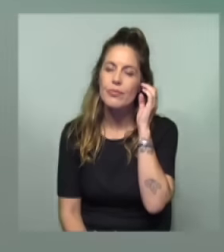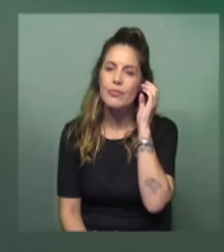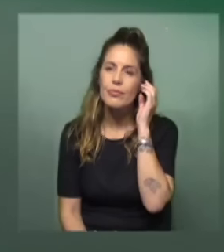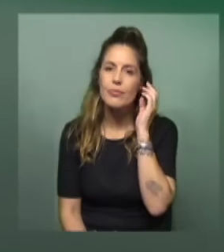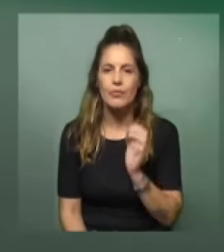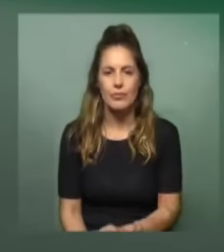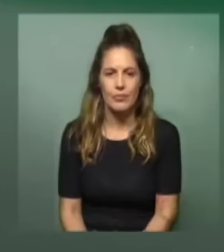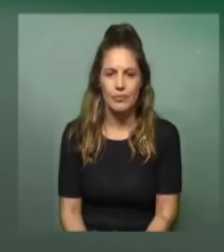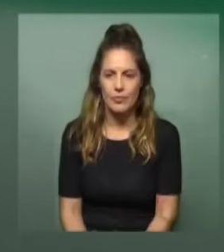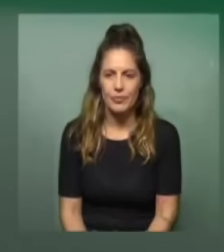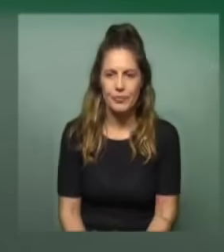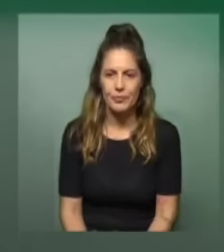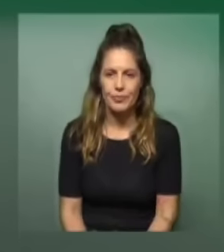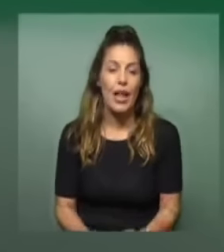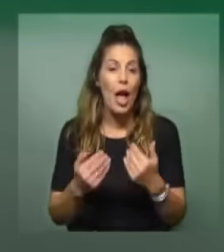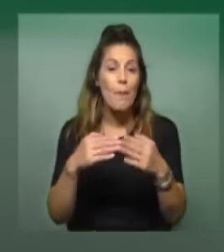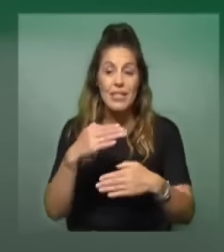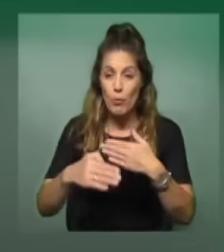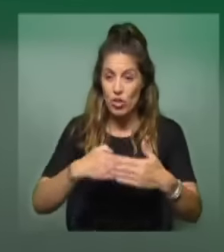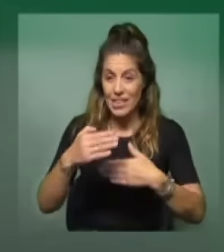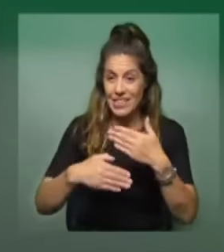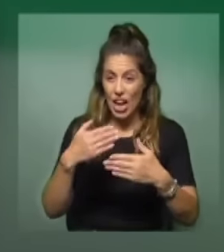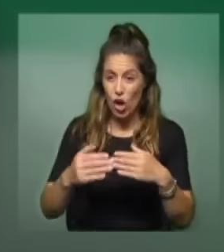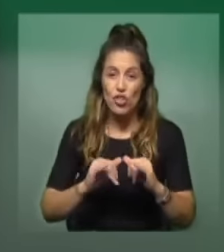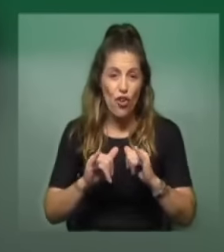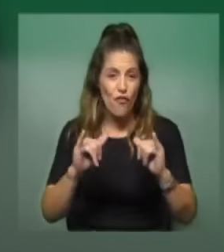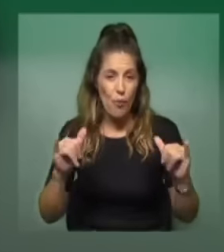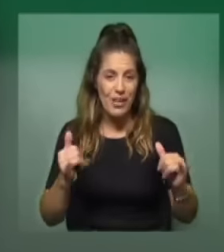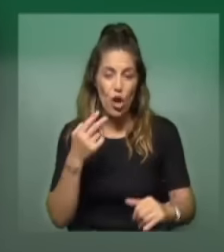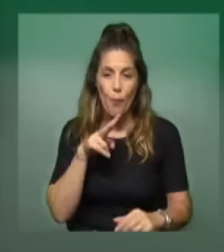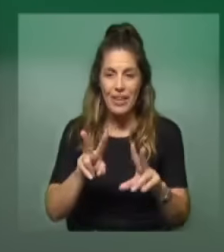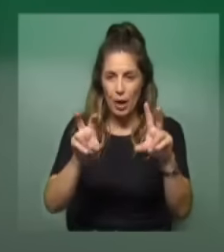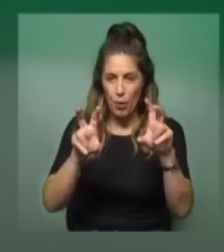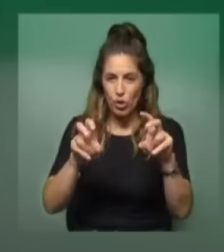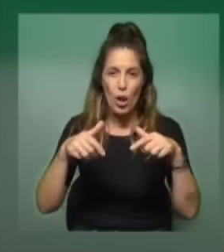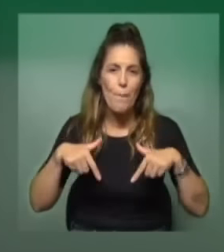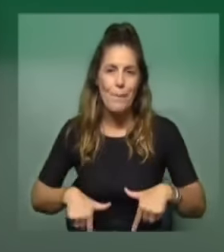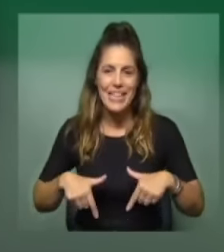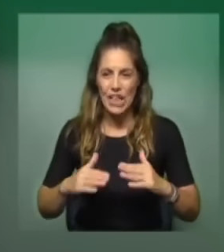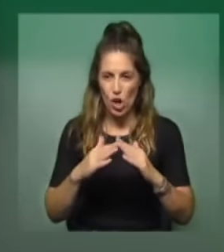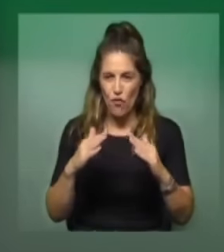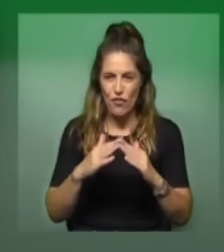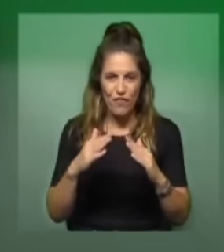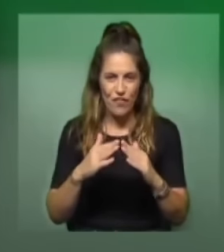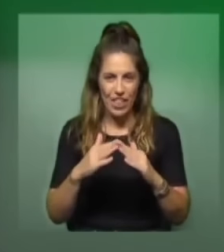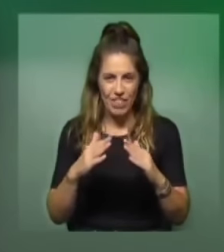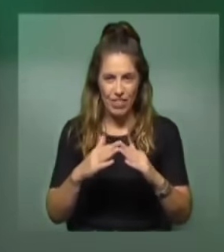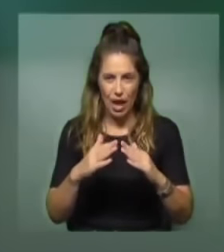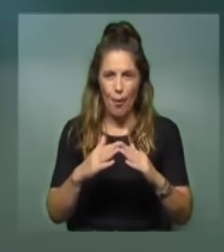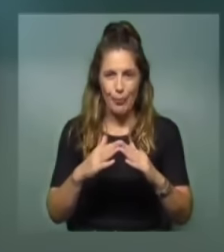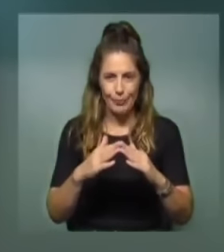negocio bien comenzamos el desarrollo de la información lo veíamos en titulares el Ministerio de vivienda y ordenamiento